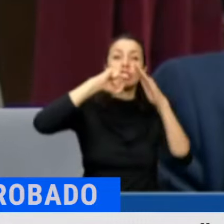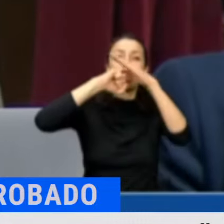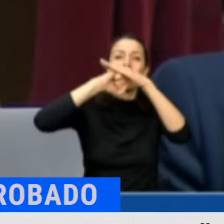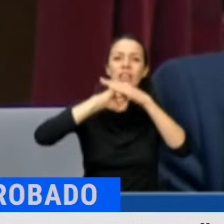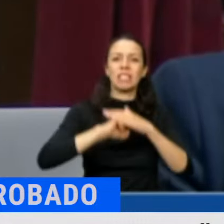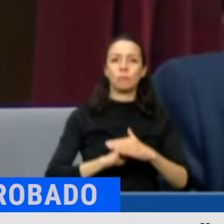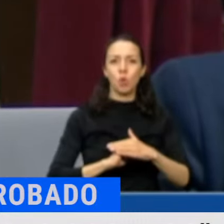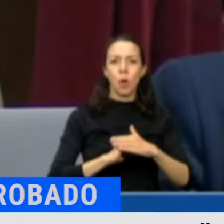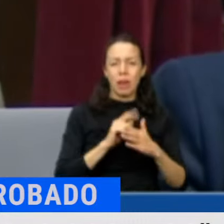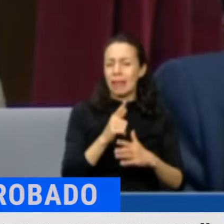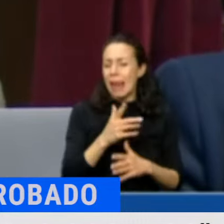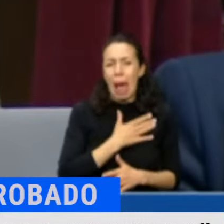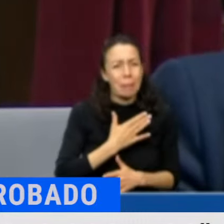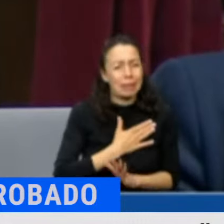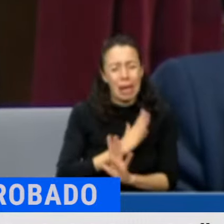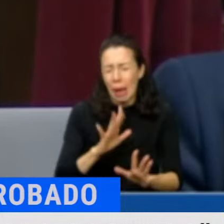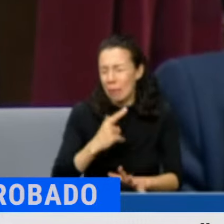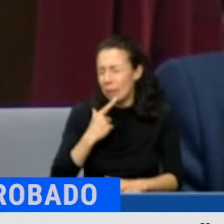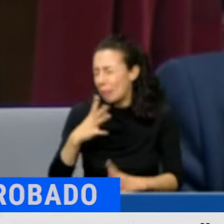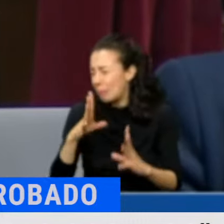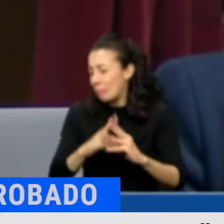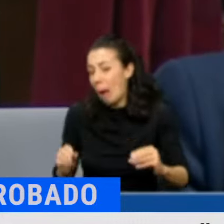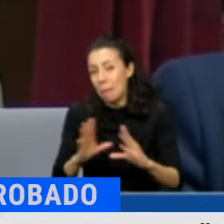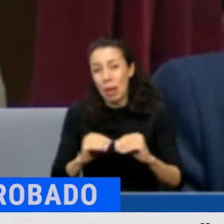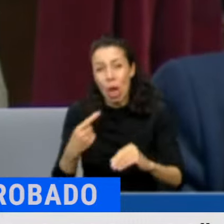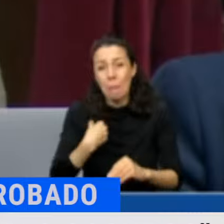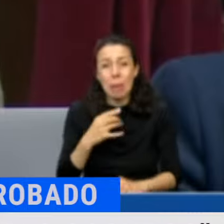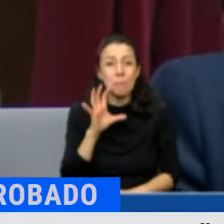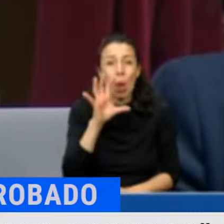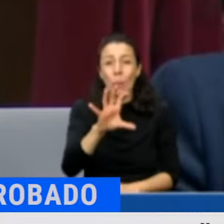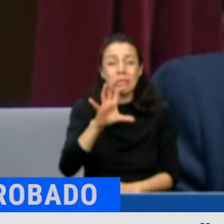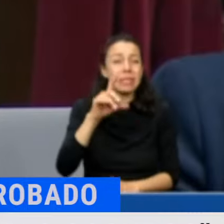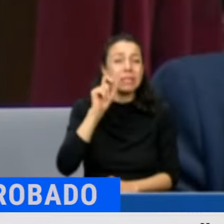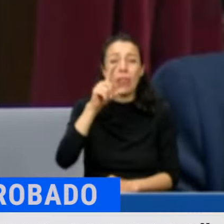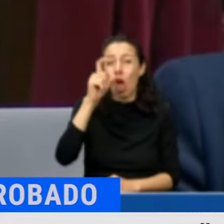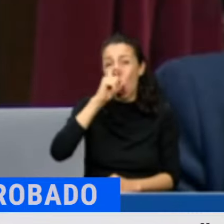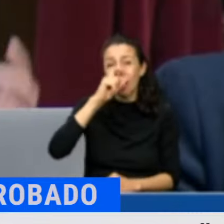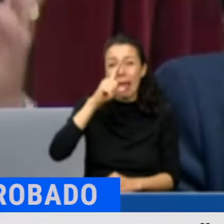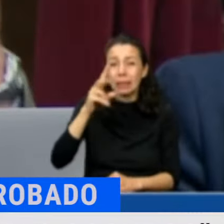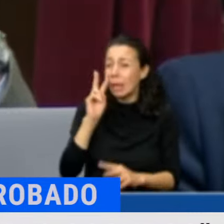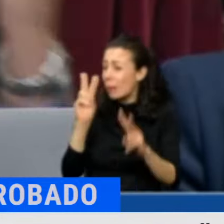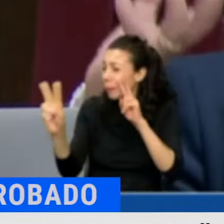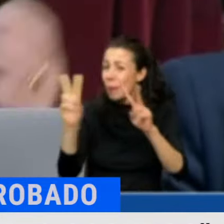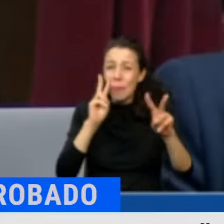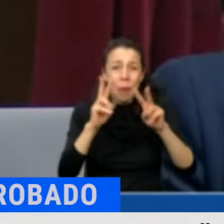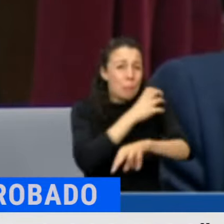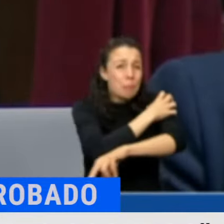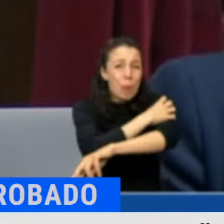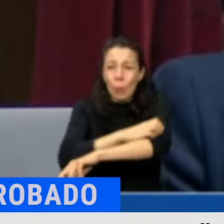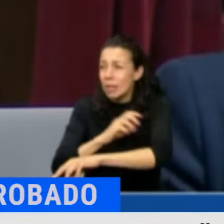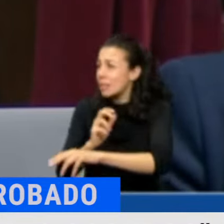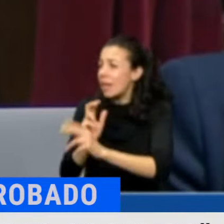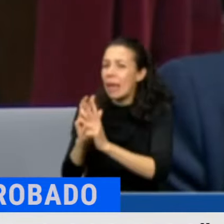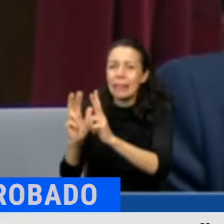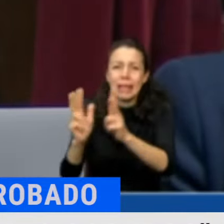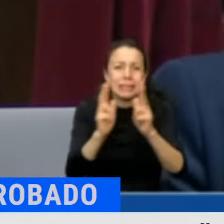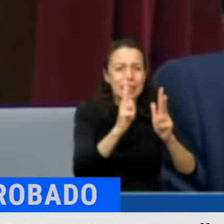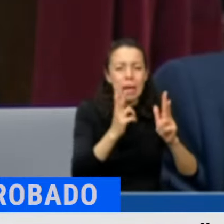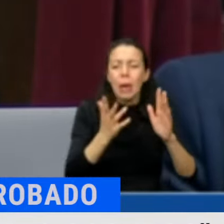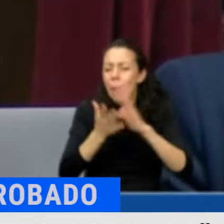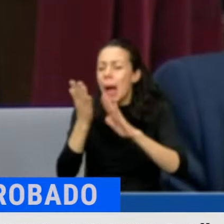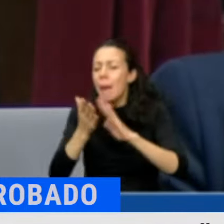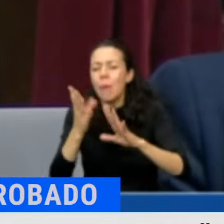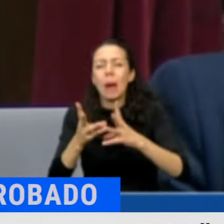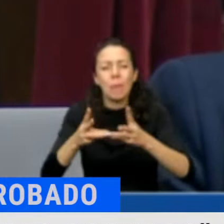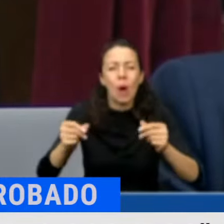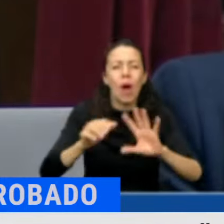sociedad. Por eso es que no comparto eso. Diputado, más allá de esto, la pregunta que nos hacemos hoy para los oyentes es, ¿qué esperamos para el segundo